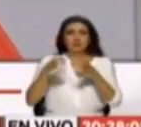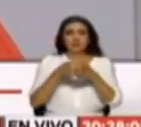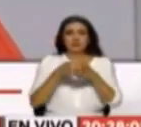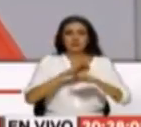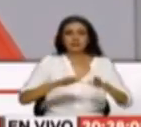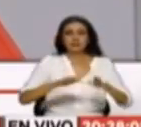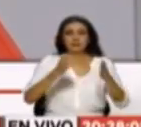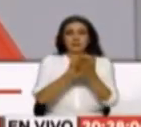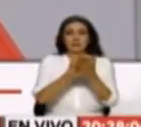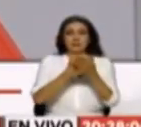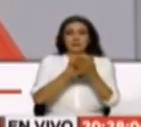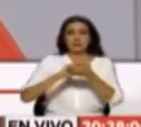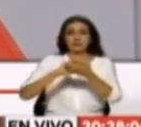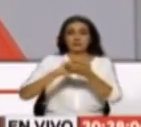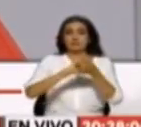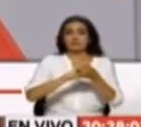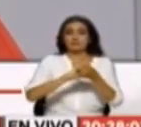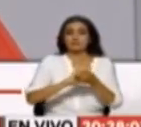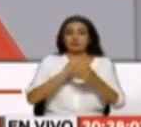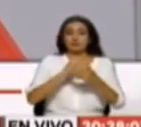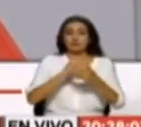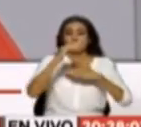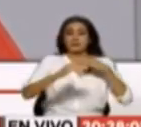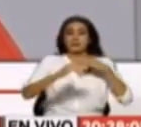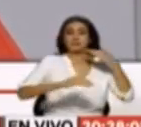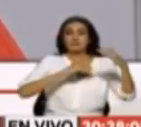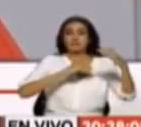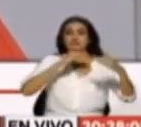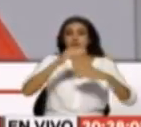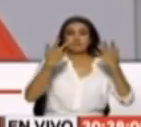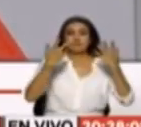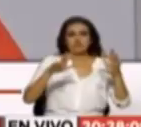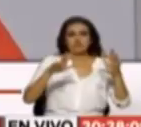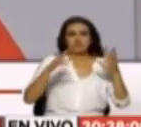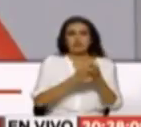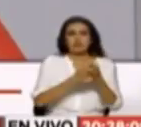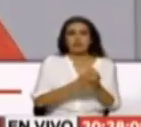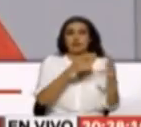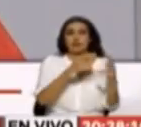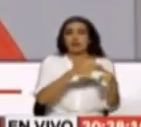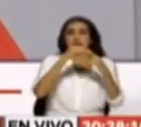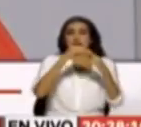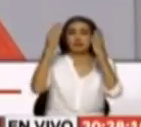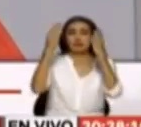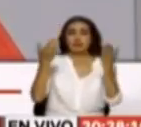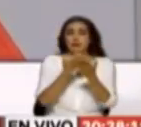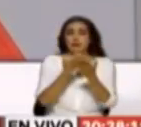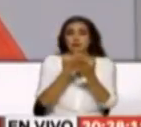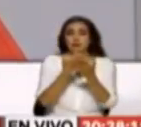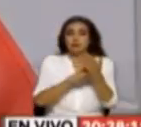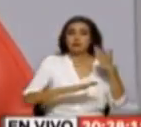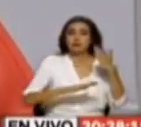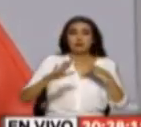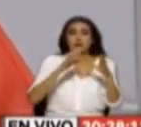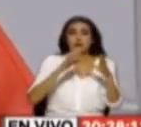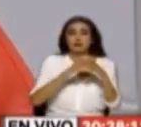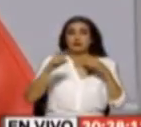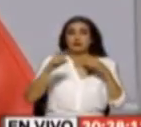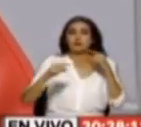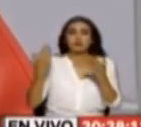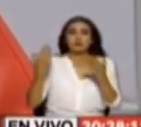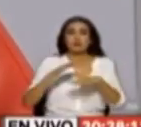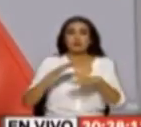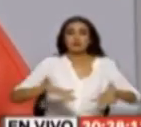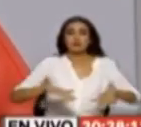Finanzas Populares y Solidarias, que como banca de segundo piso inyecta recursos al sector real de la economía popular y solidaria a través de